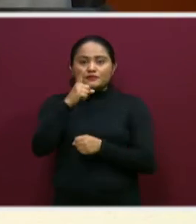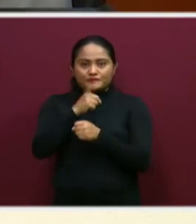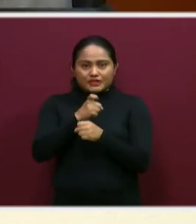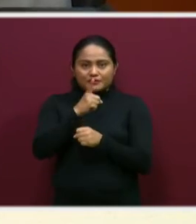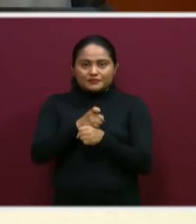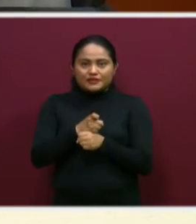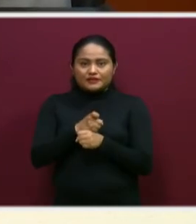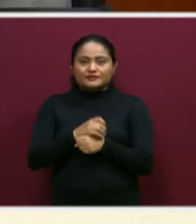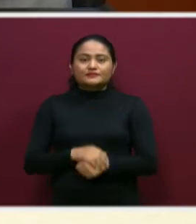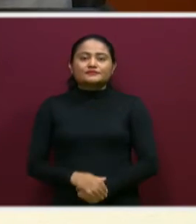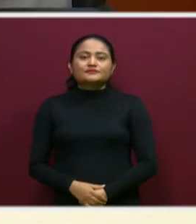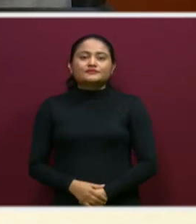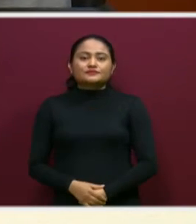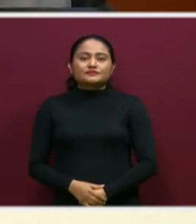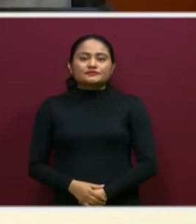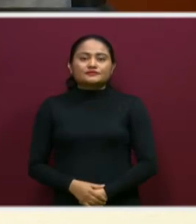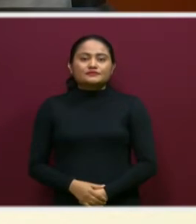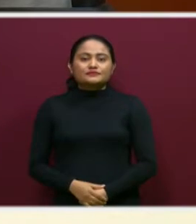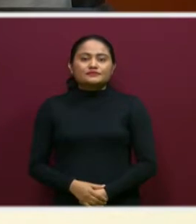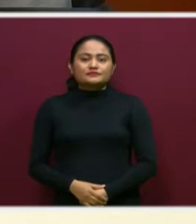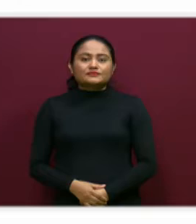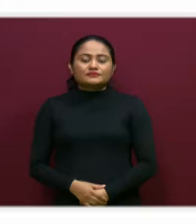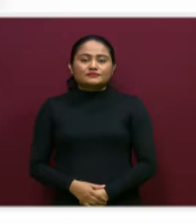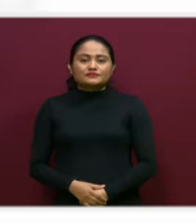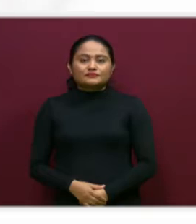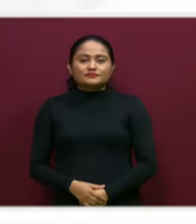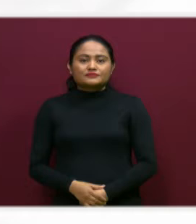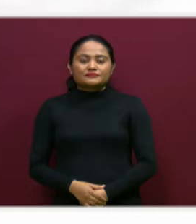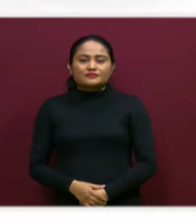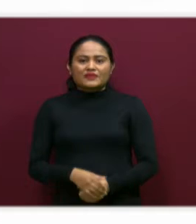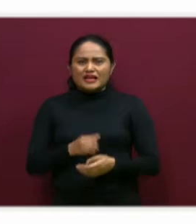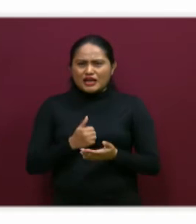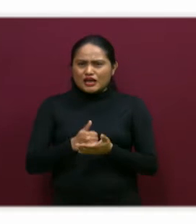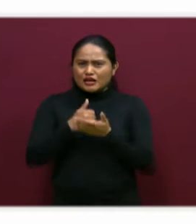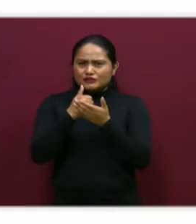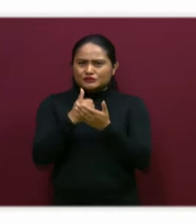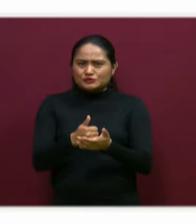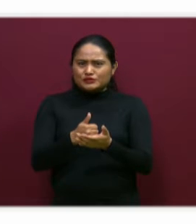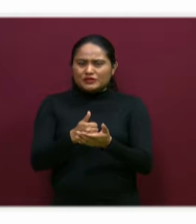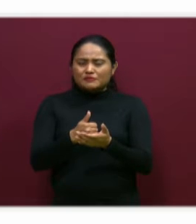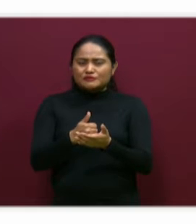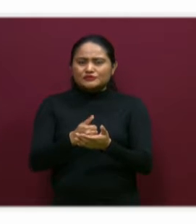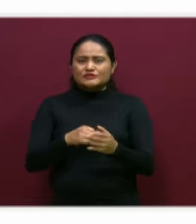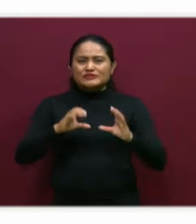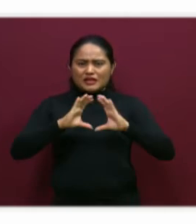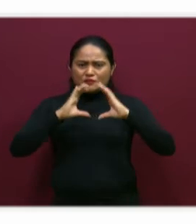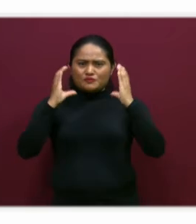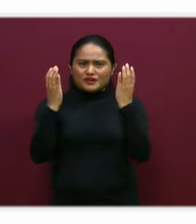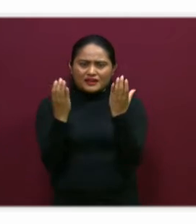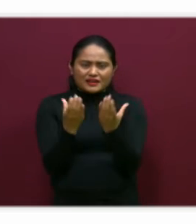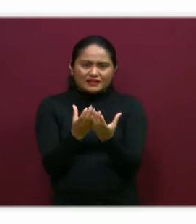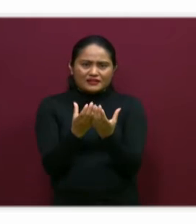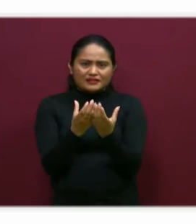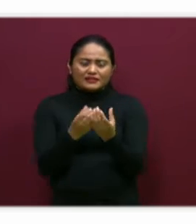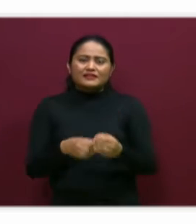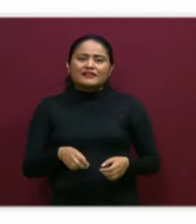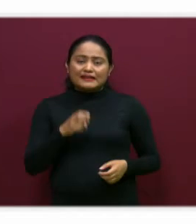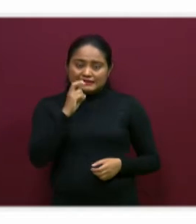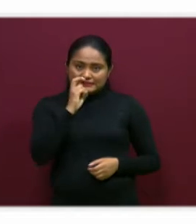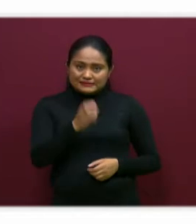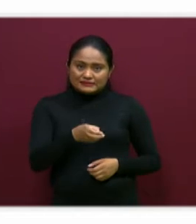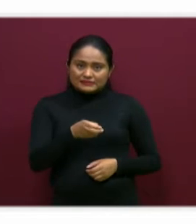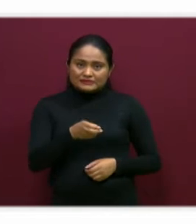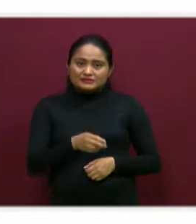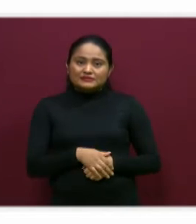que es denominado al rescate del planeta así es este taller totalmente es un